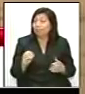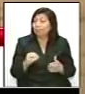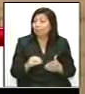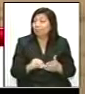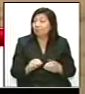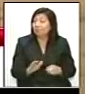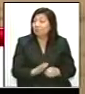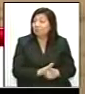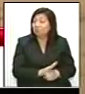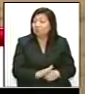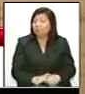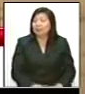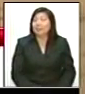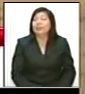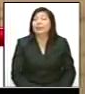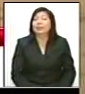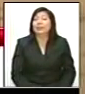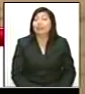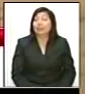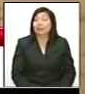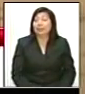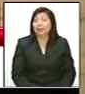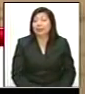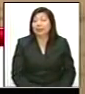¿no es cierto? Si es que